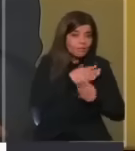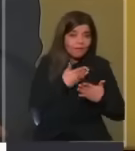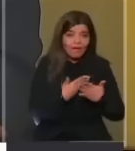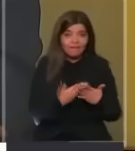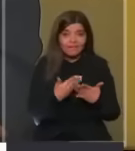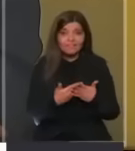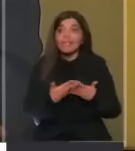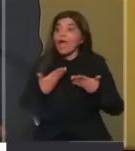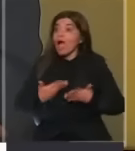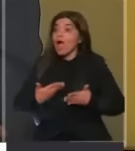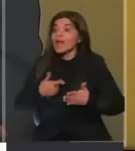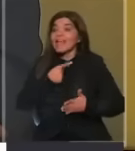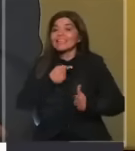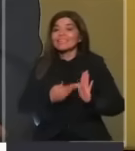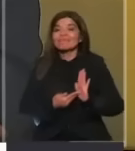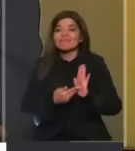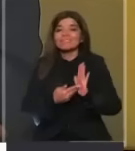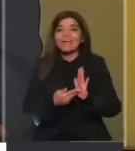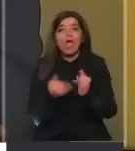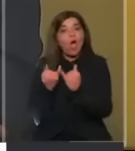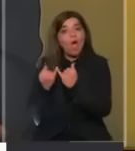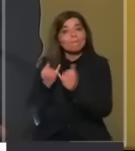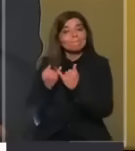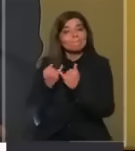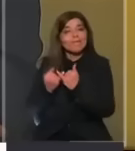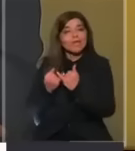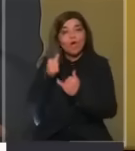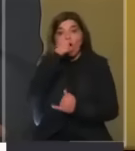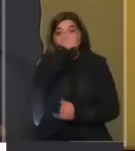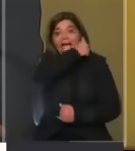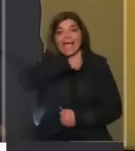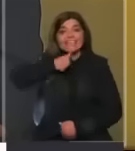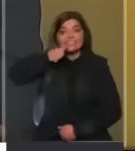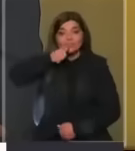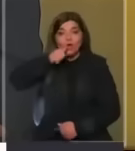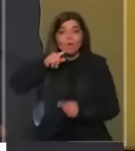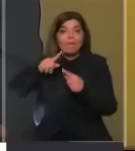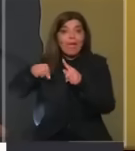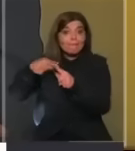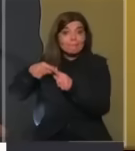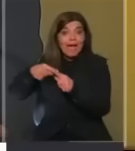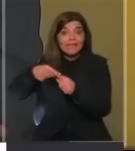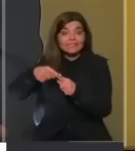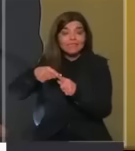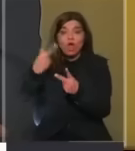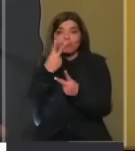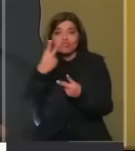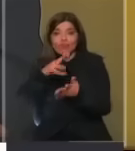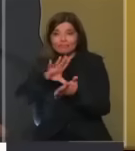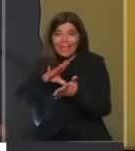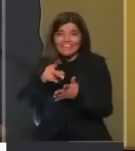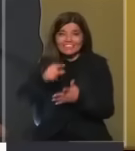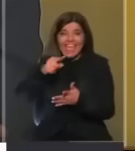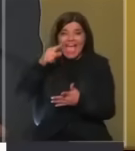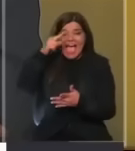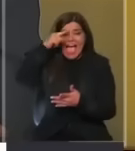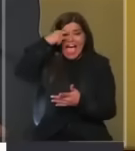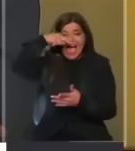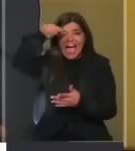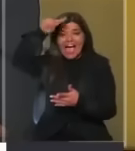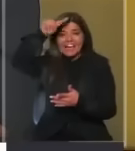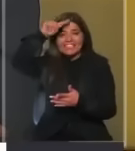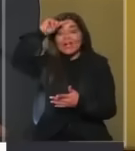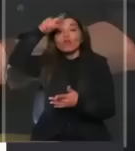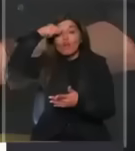les quiero presentar a un amigo que es etíope cubano, porque hay muchos etíopes cubanos allá y que tiene un pequeño restaurante donde les va